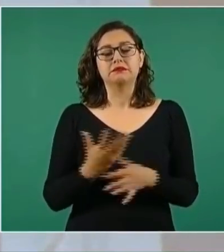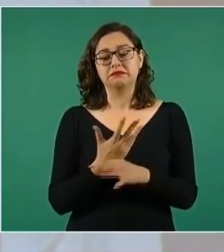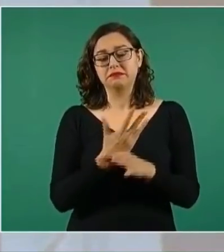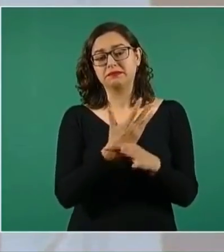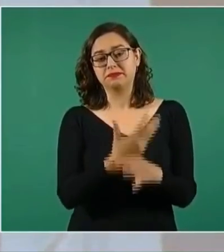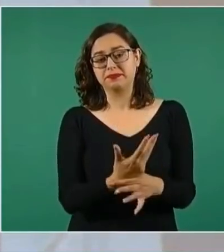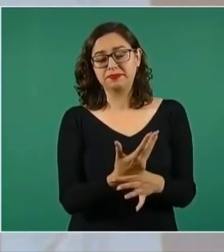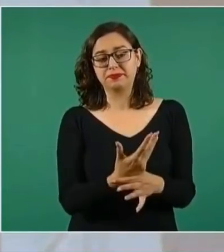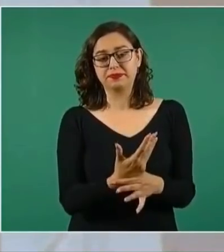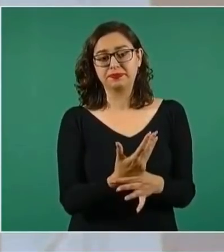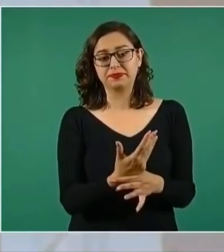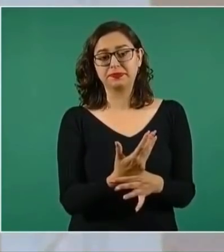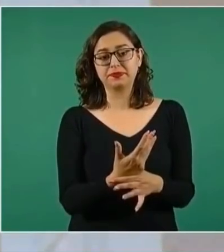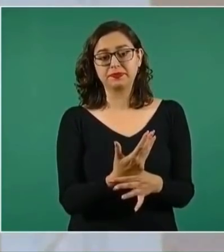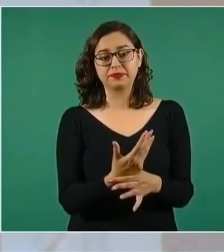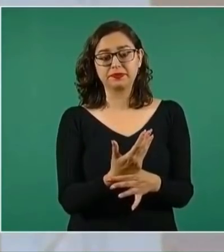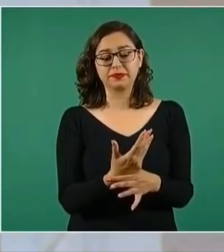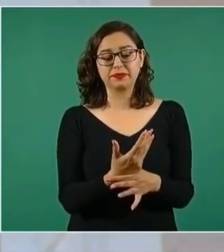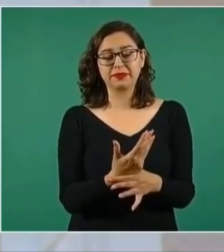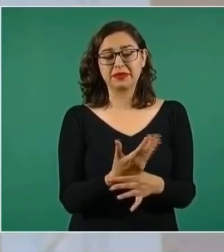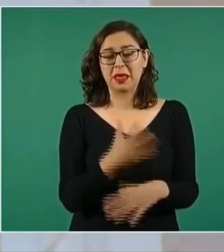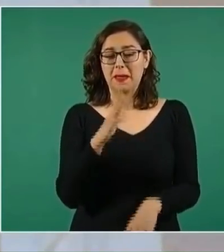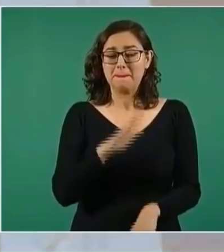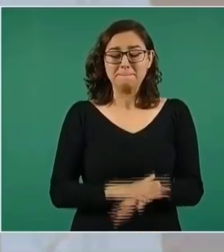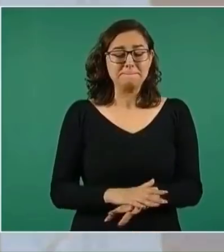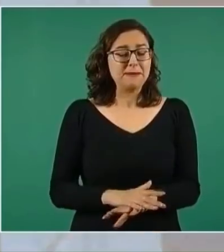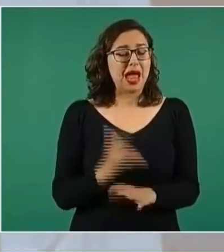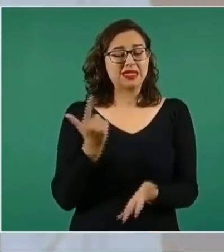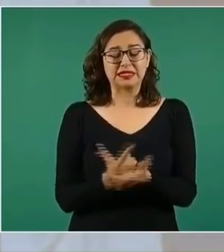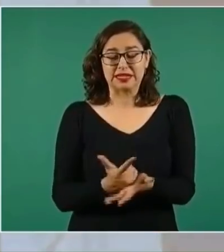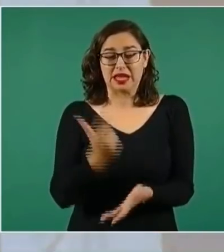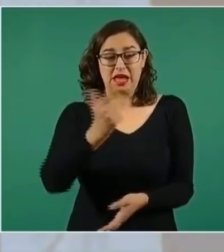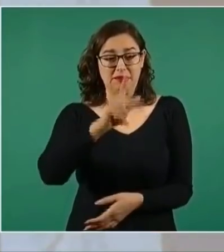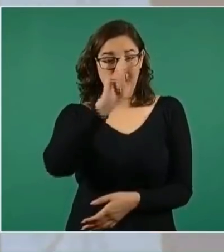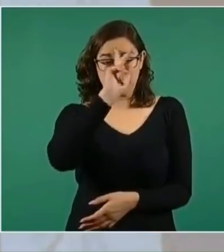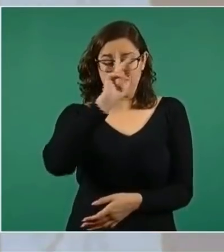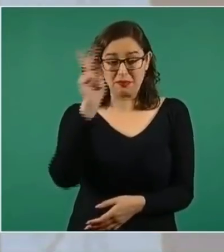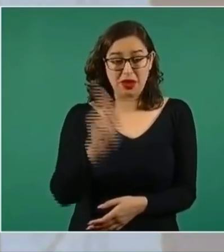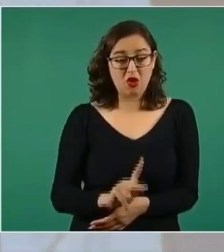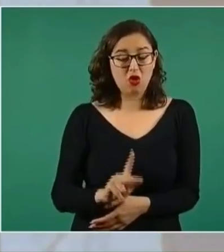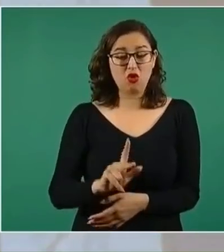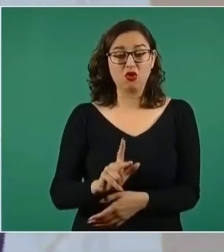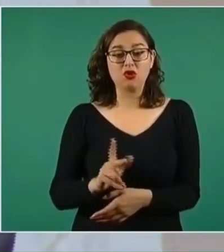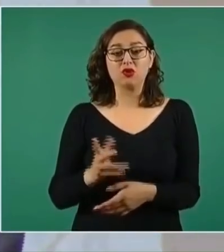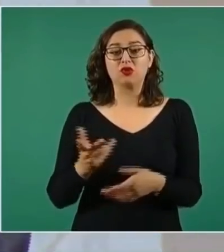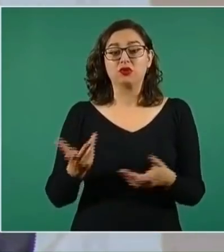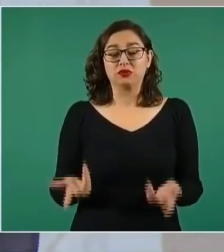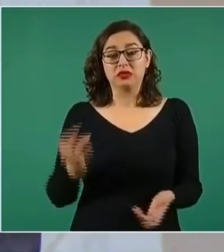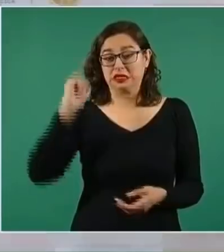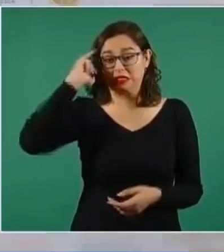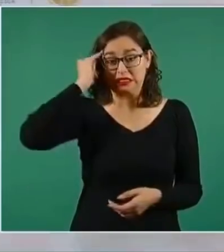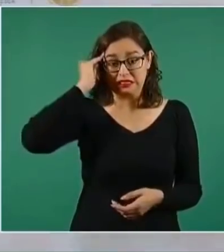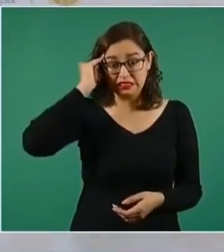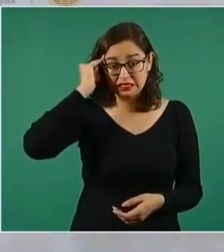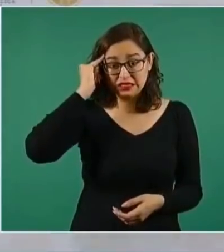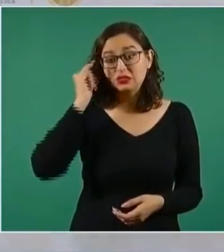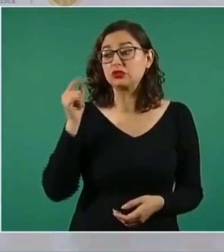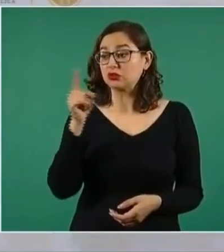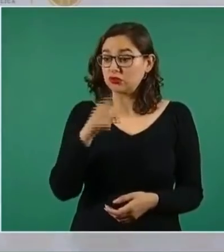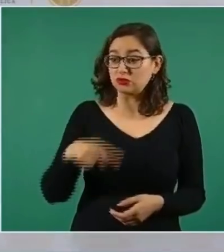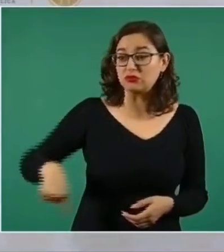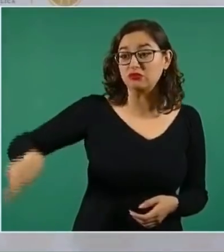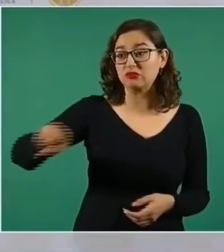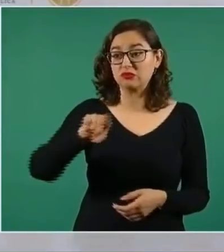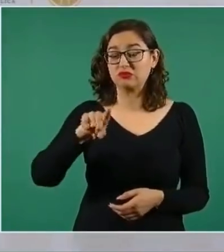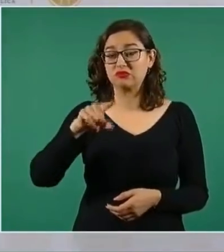afirma que el cataclismo más atroz que sufrieron los amerindios en